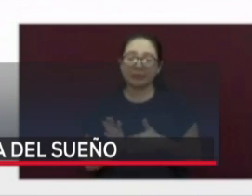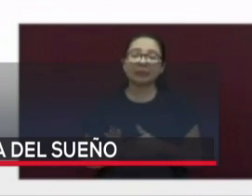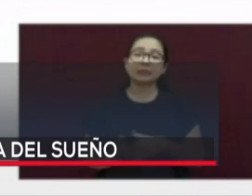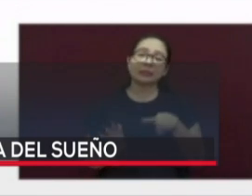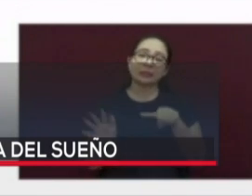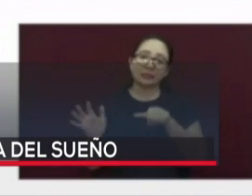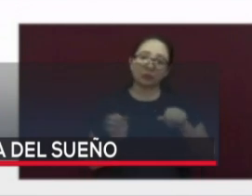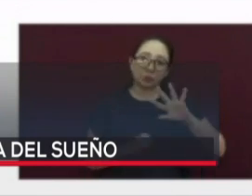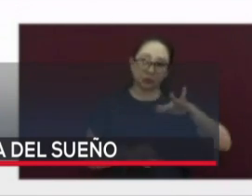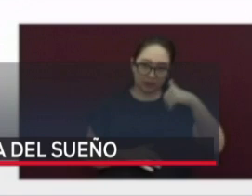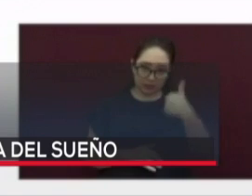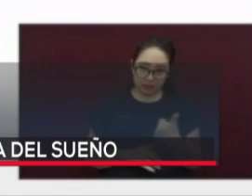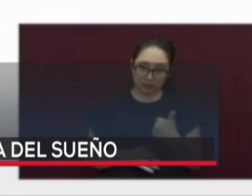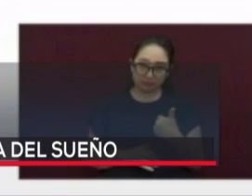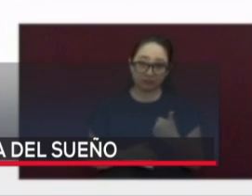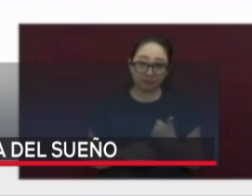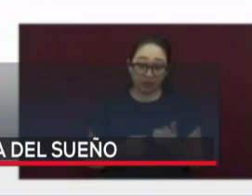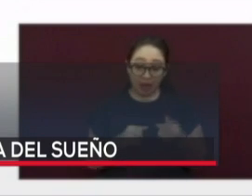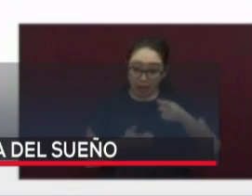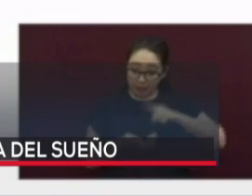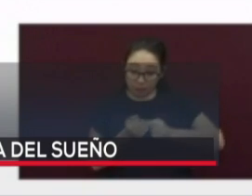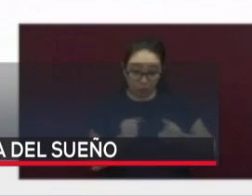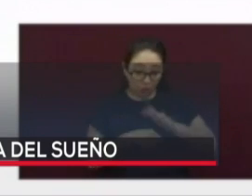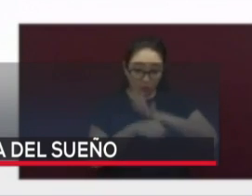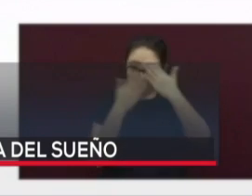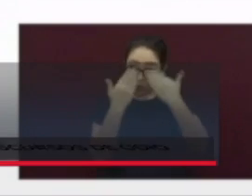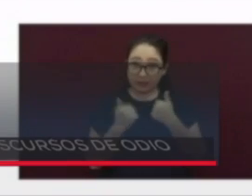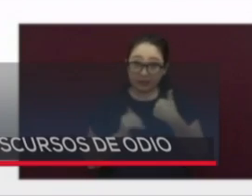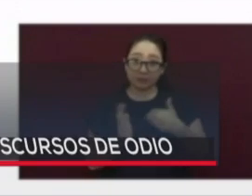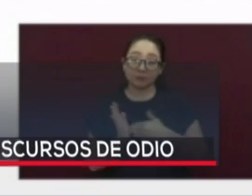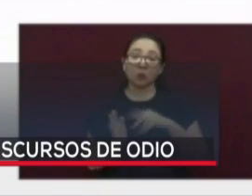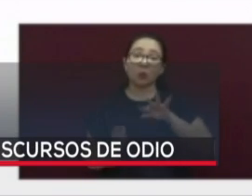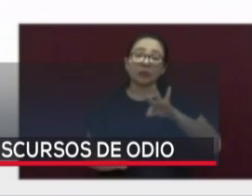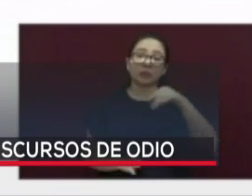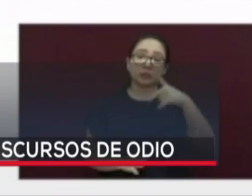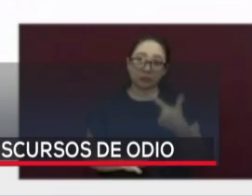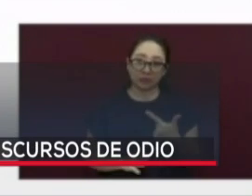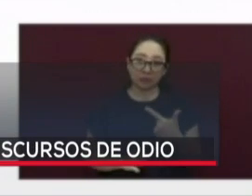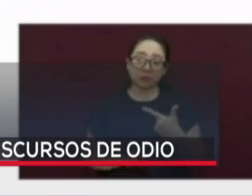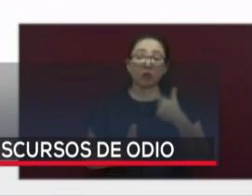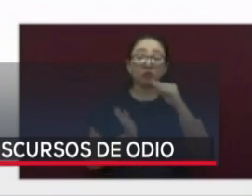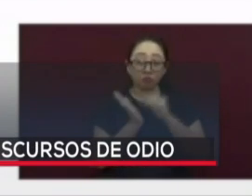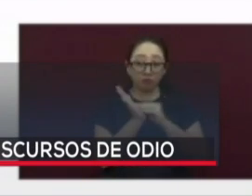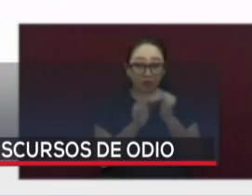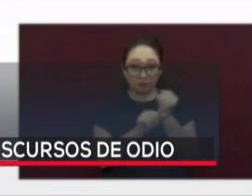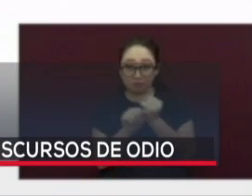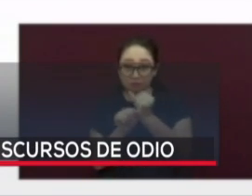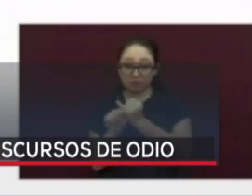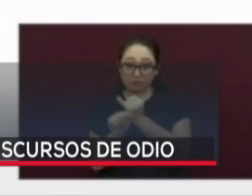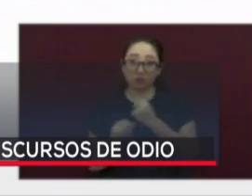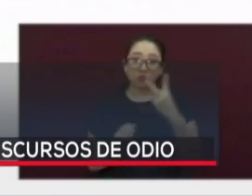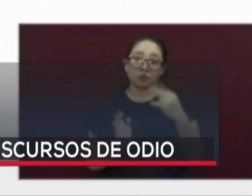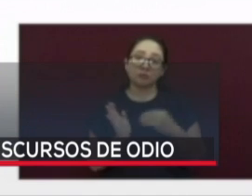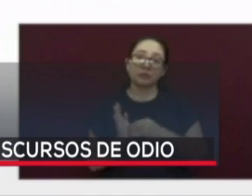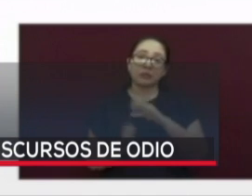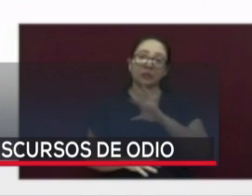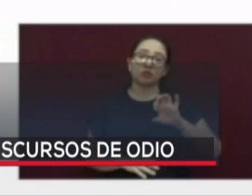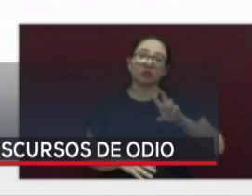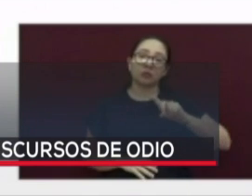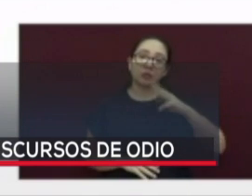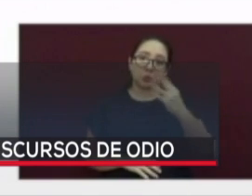18.756, los negativos son 6.047 y aún se encuentran en investigación